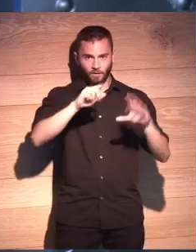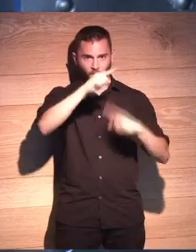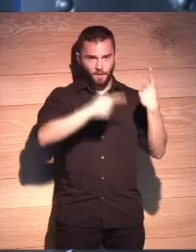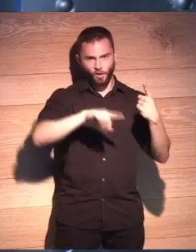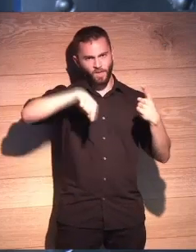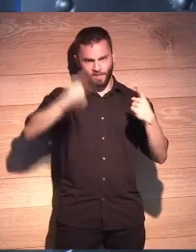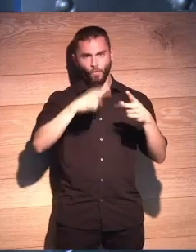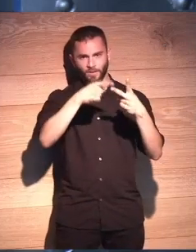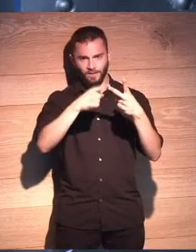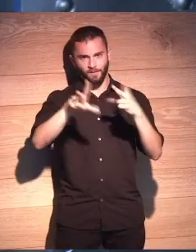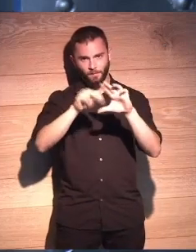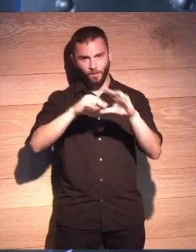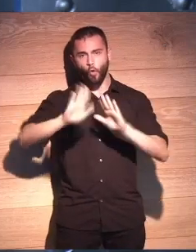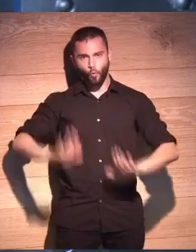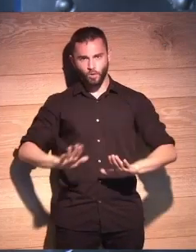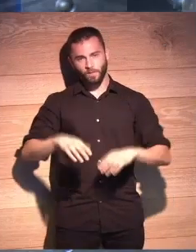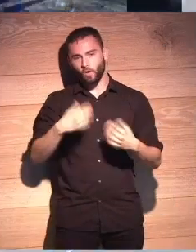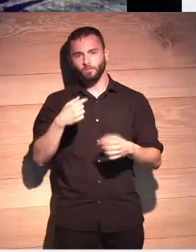voy a contar una cosa que igual no conocéis.